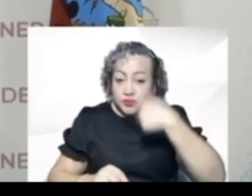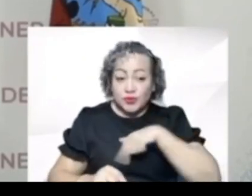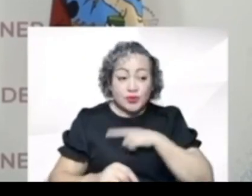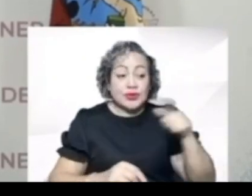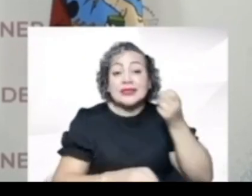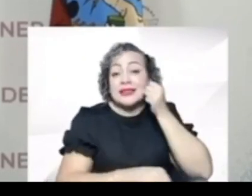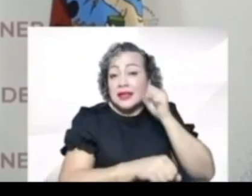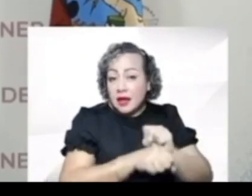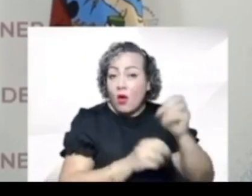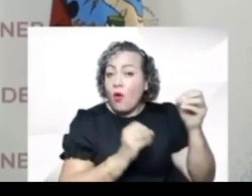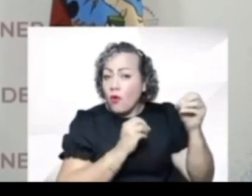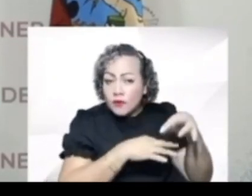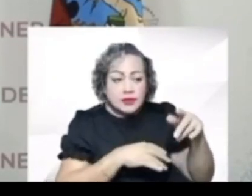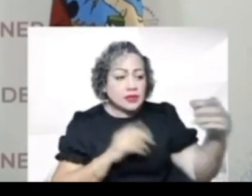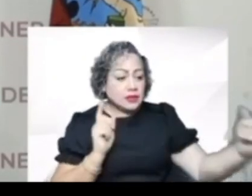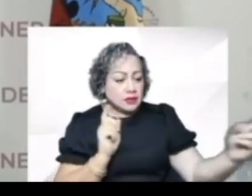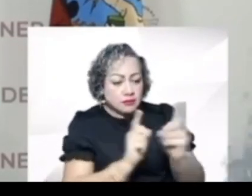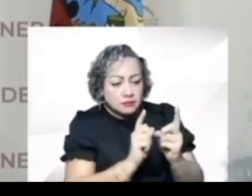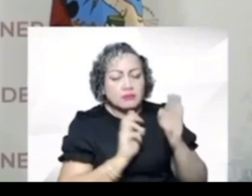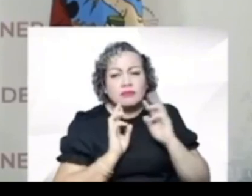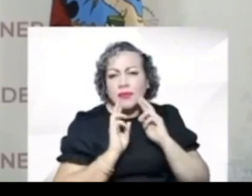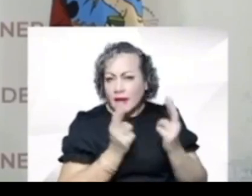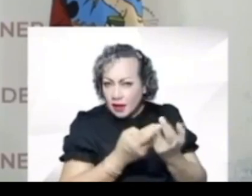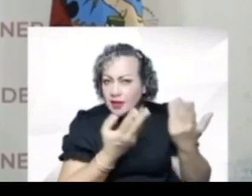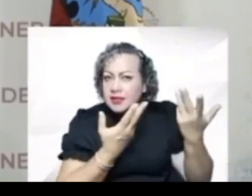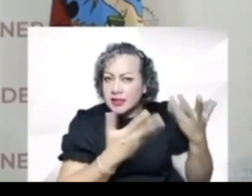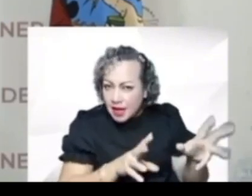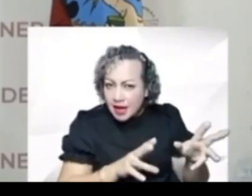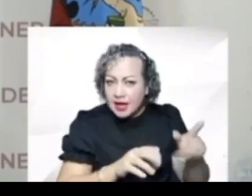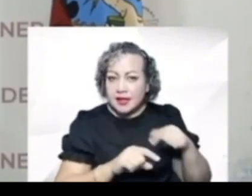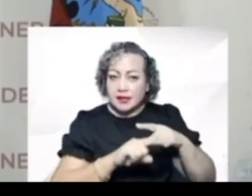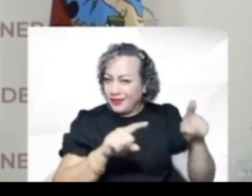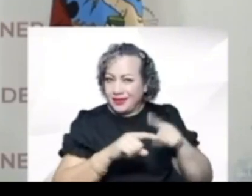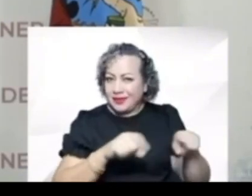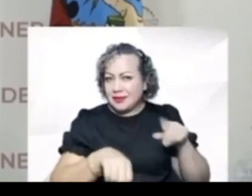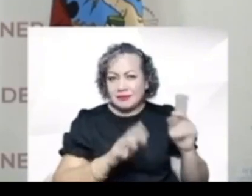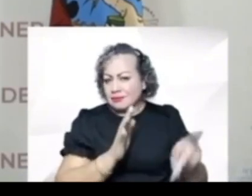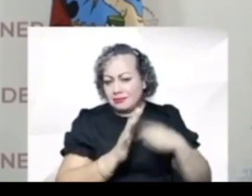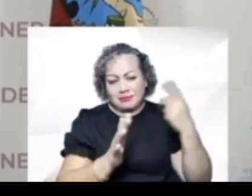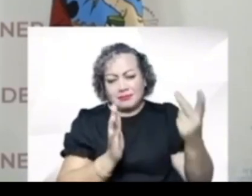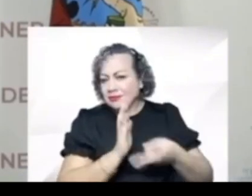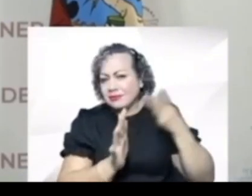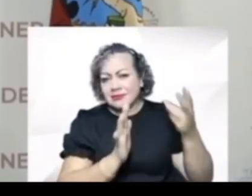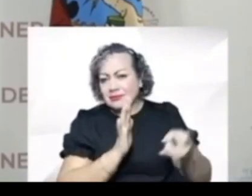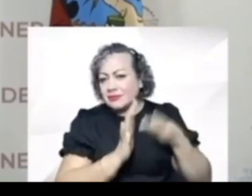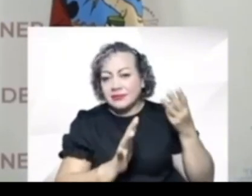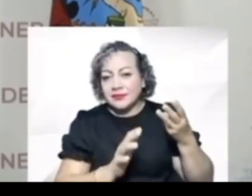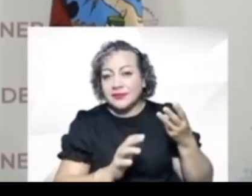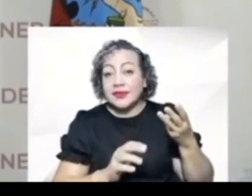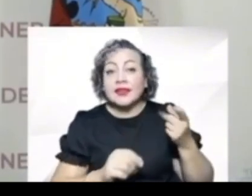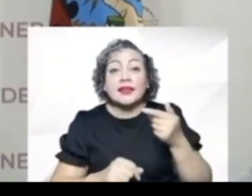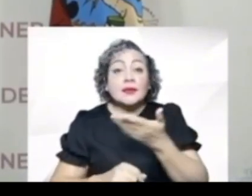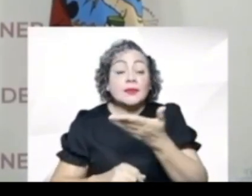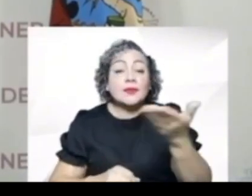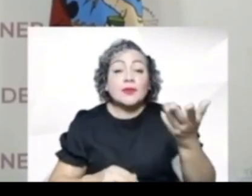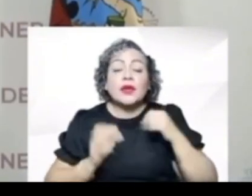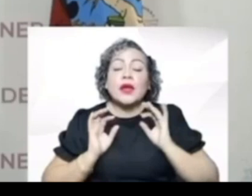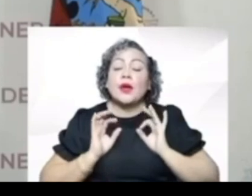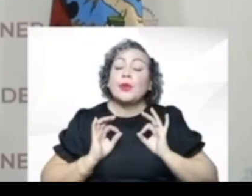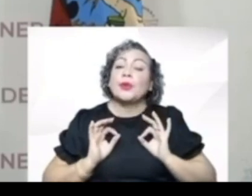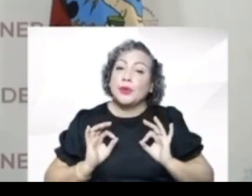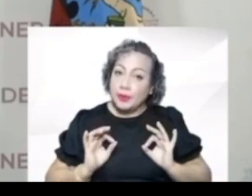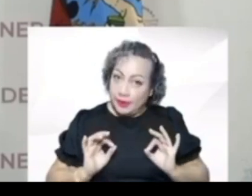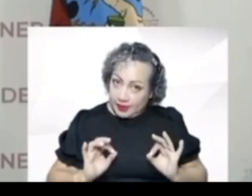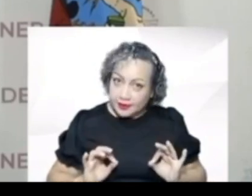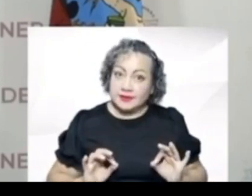secretarios ya en varias ocasiones, y darles tranquilidad, que los y